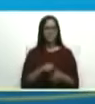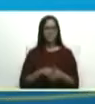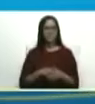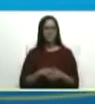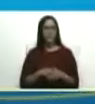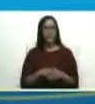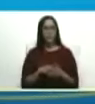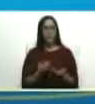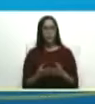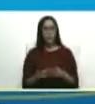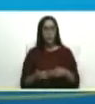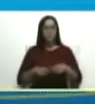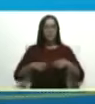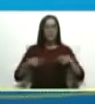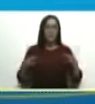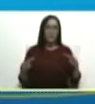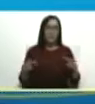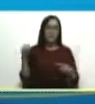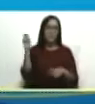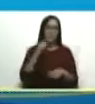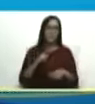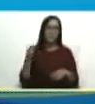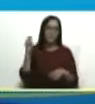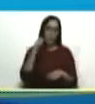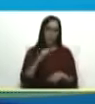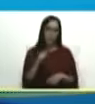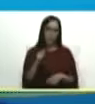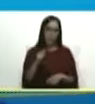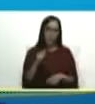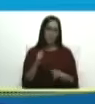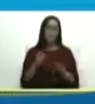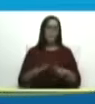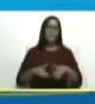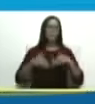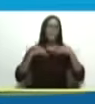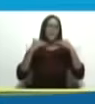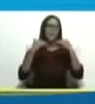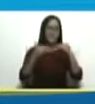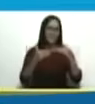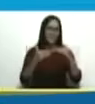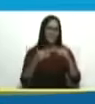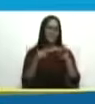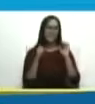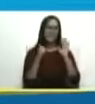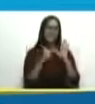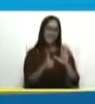Un incremento mensual por encima del